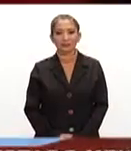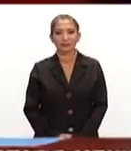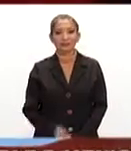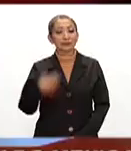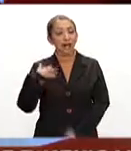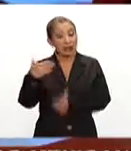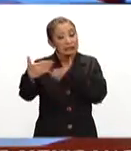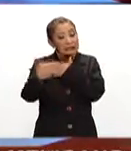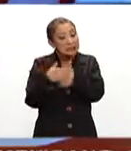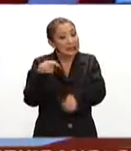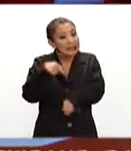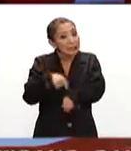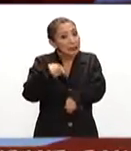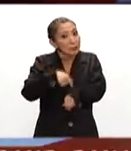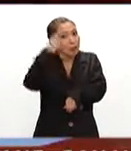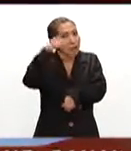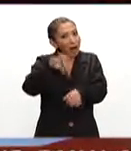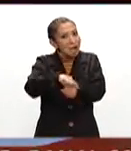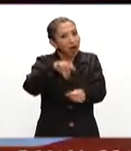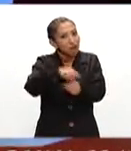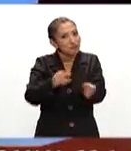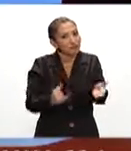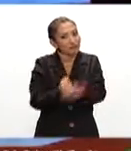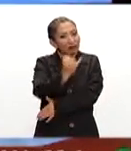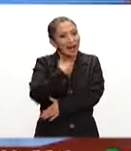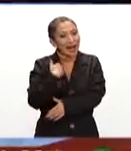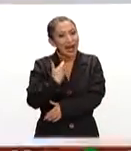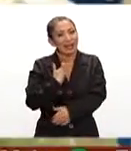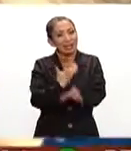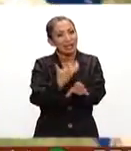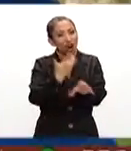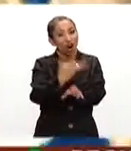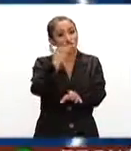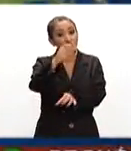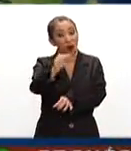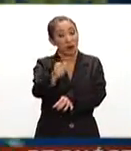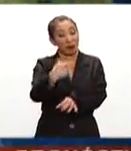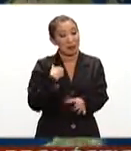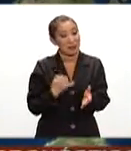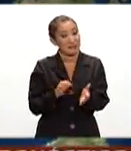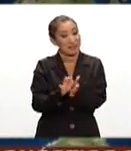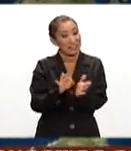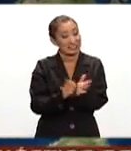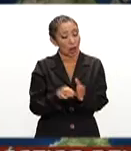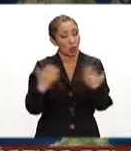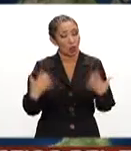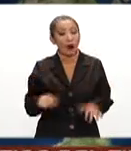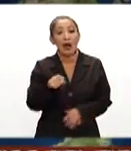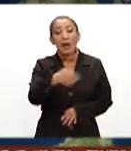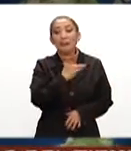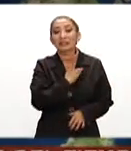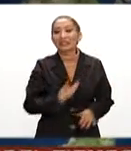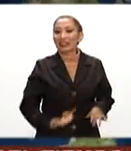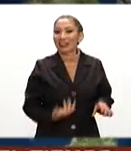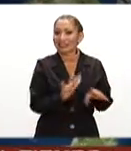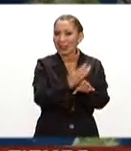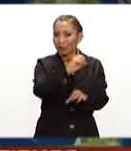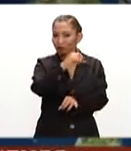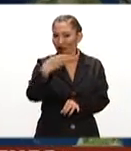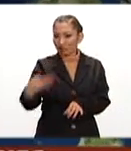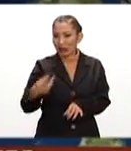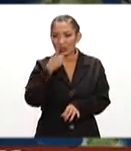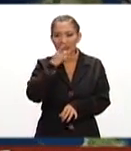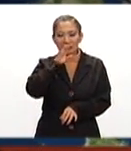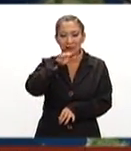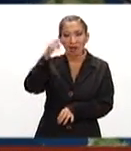Cada vez falta menos para las elecciones en los Estados Unidos. El 8 de noviembre es la fecha mágica. Bueno, pues el presidente de Estados Unidos, Barack Obama,